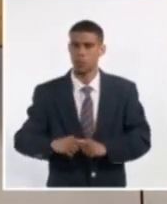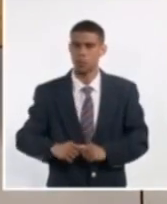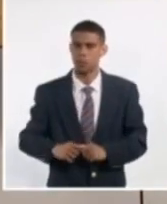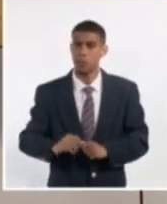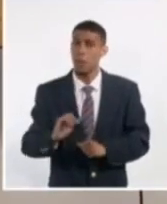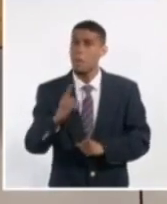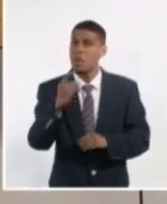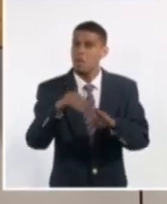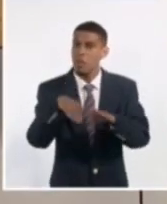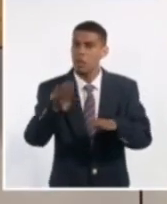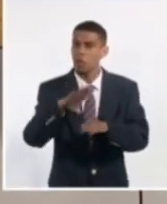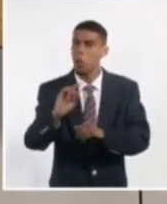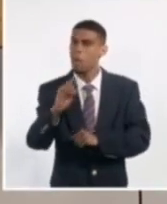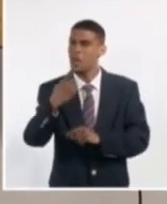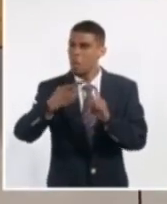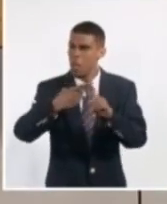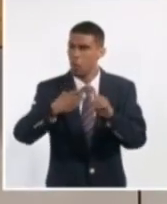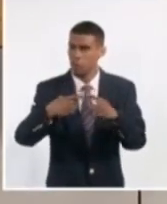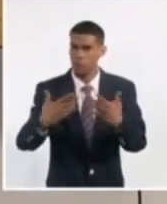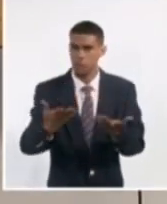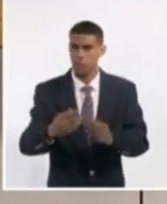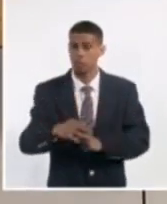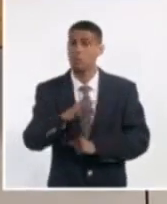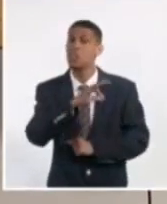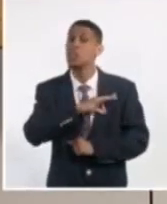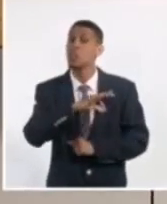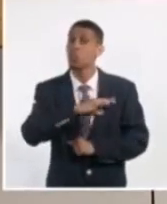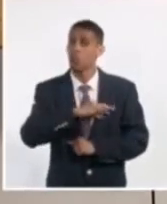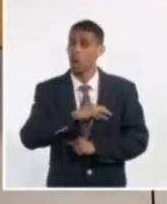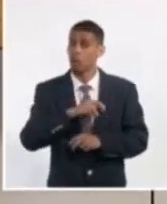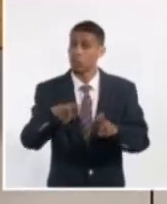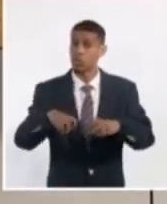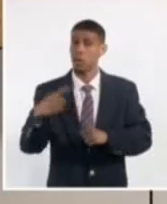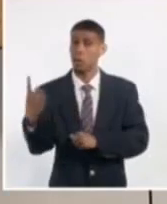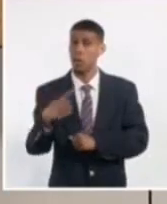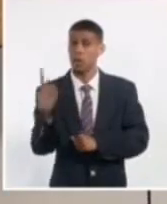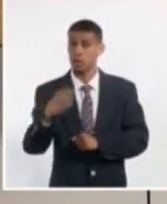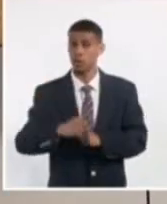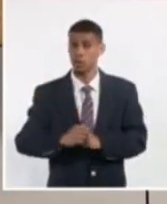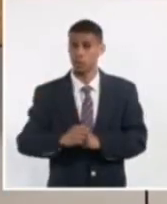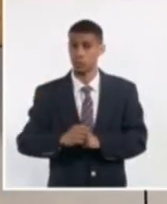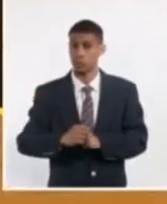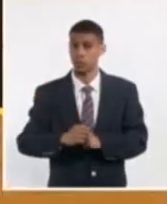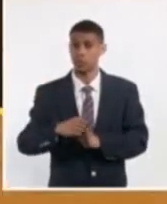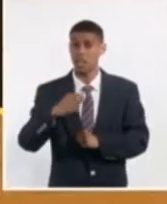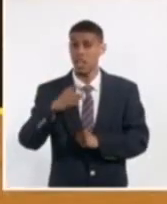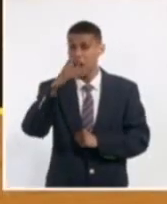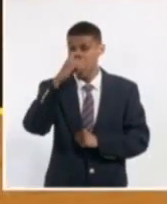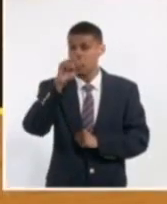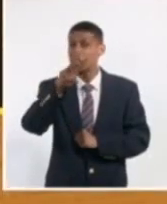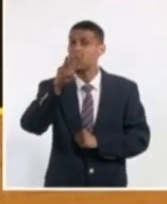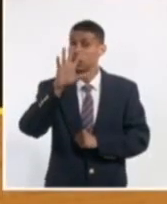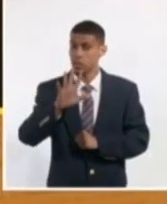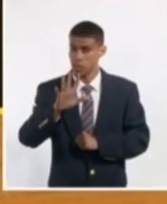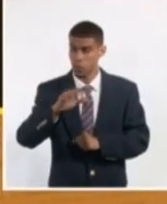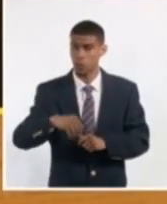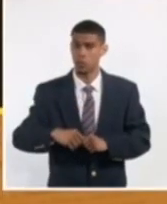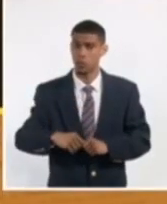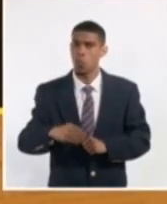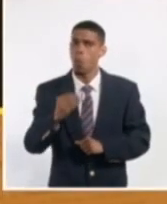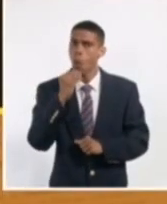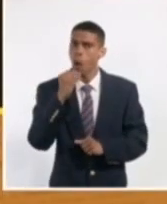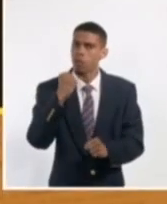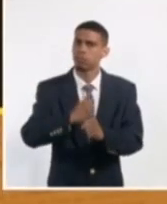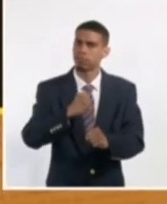que ser diputado a la Asamblea Nacional del Poder Popular, también haber cumplido los 35 años de edad, hallarse en pleno goce de